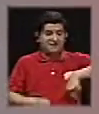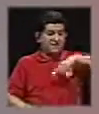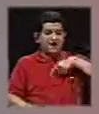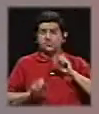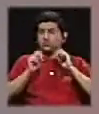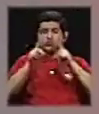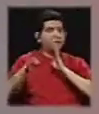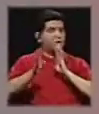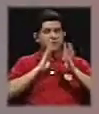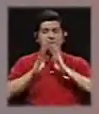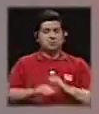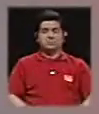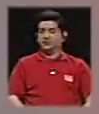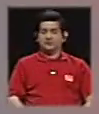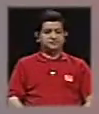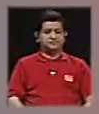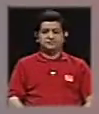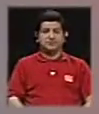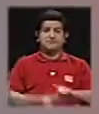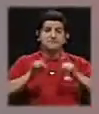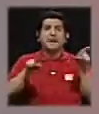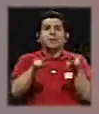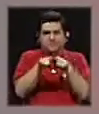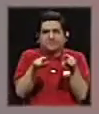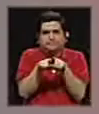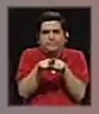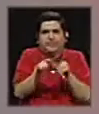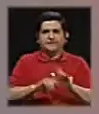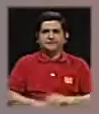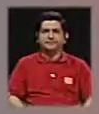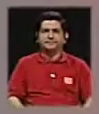palabra para poder conversar, pero además de esto